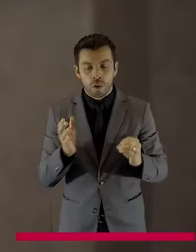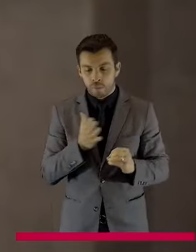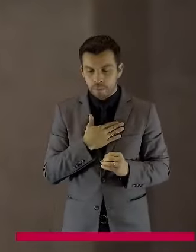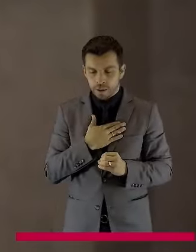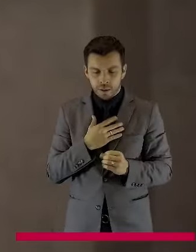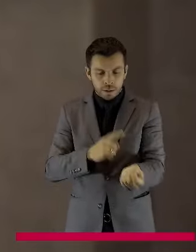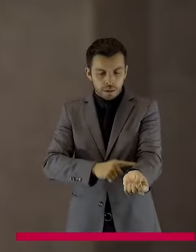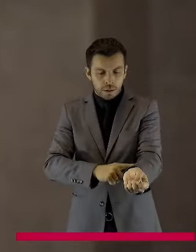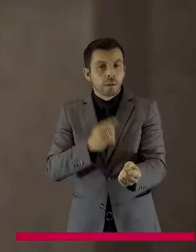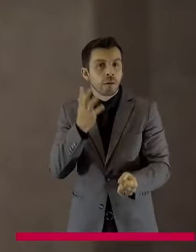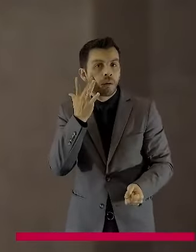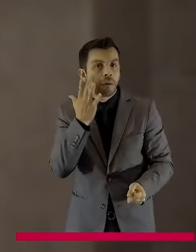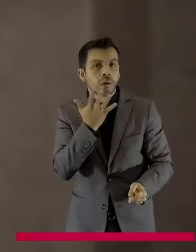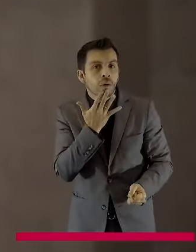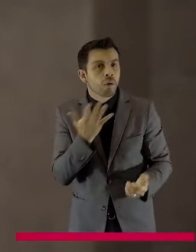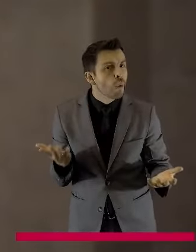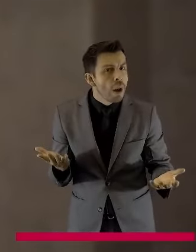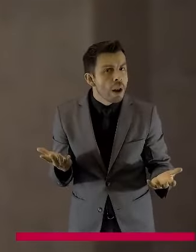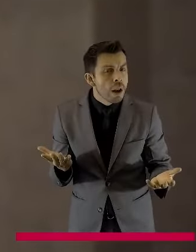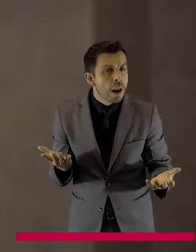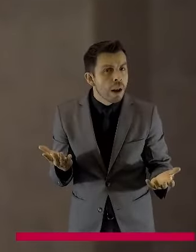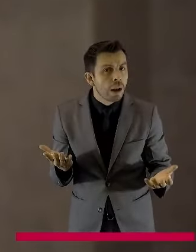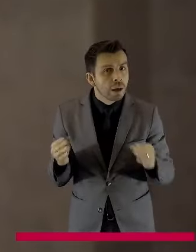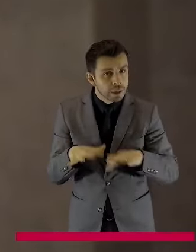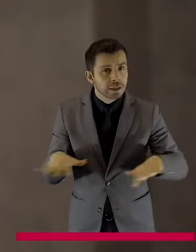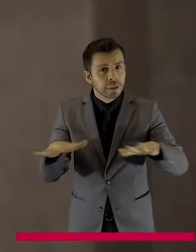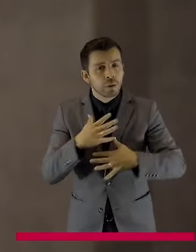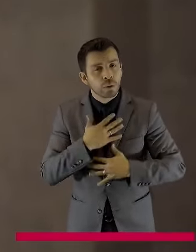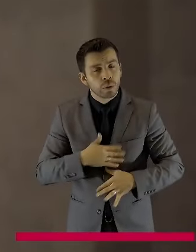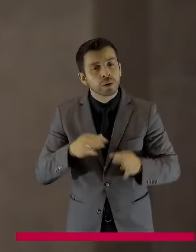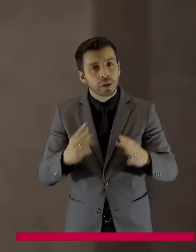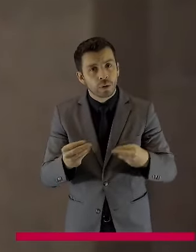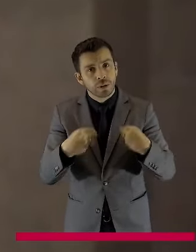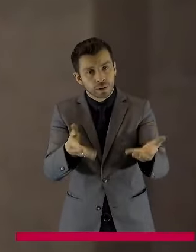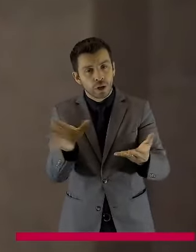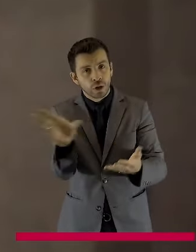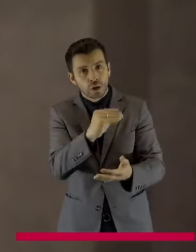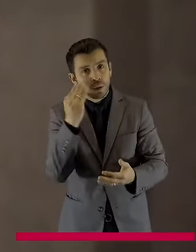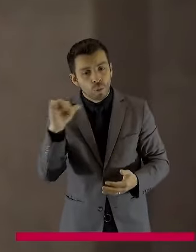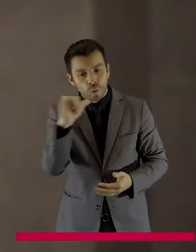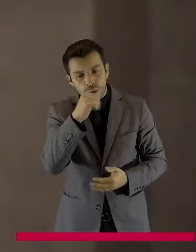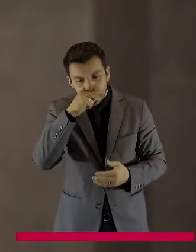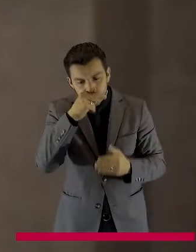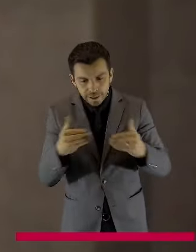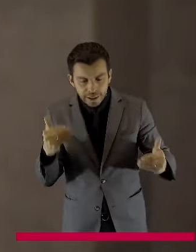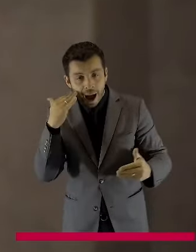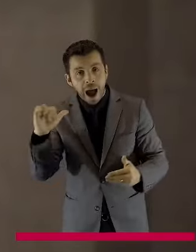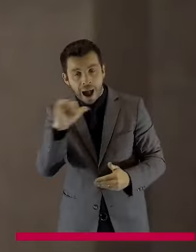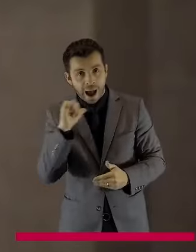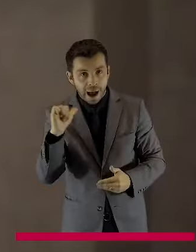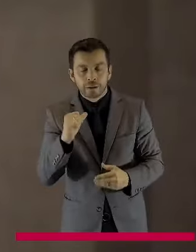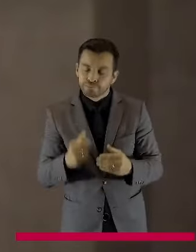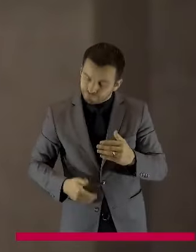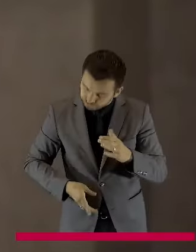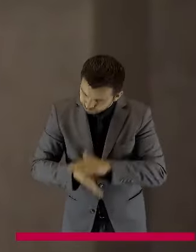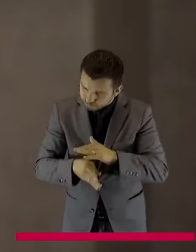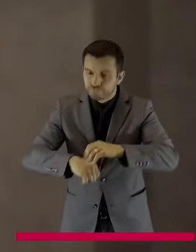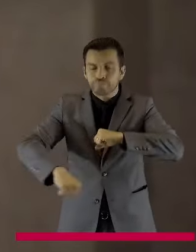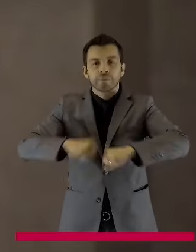de piel. Necesitamos espacios seguros para todas las mujeres y niñas de Colombia y seguiremos